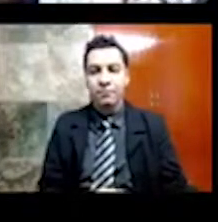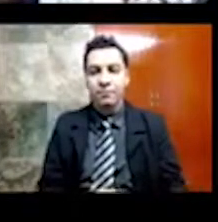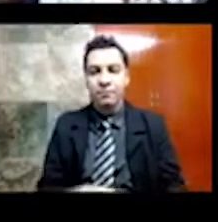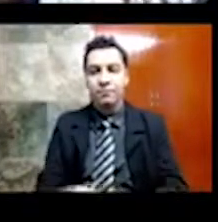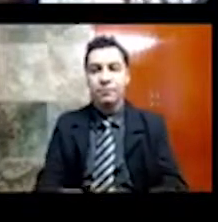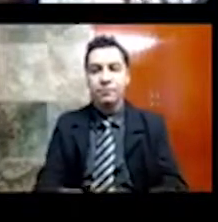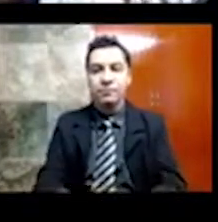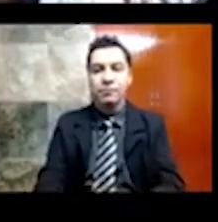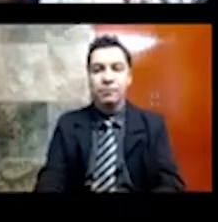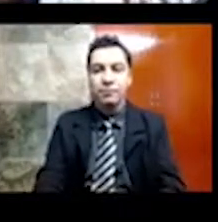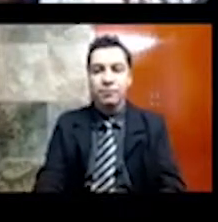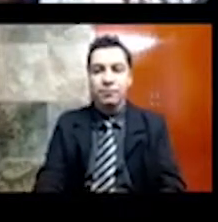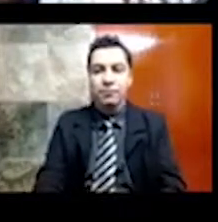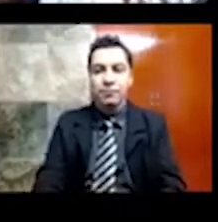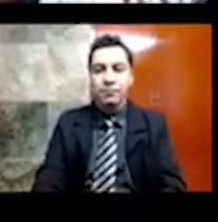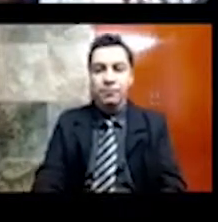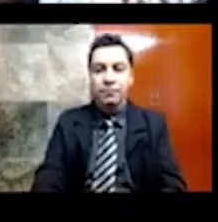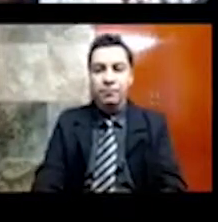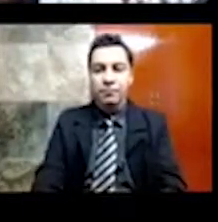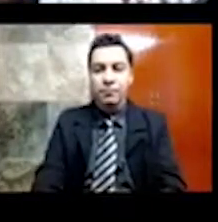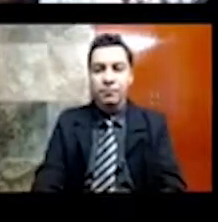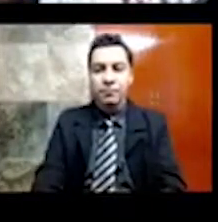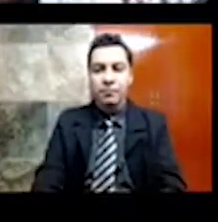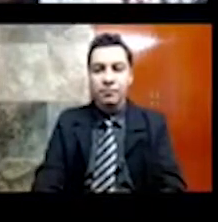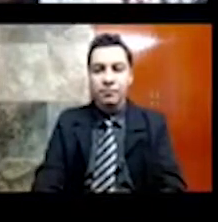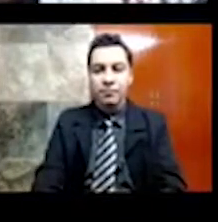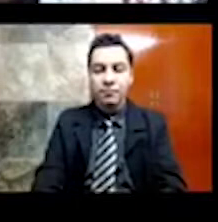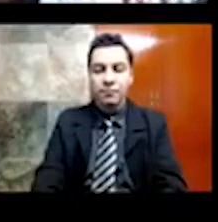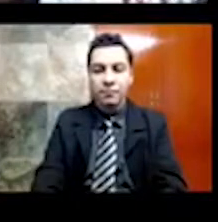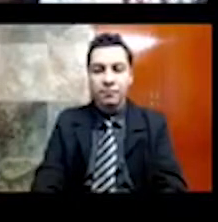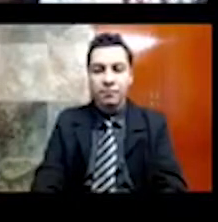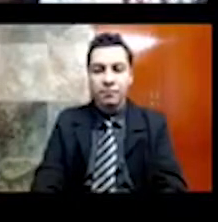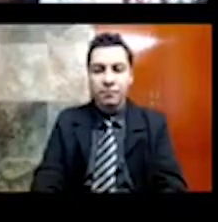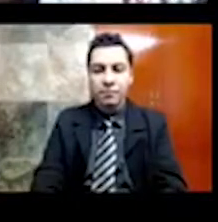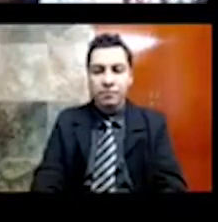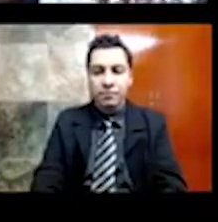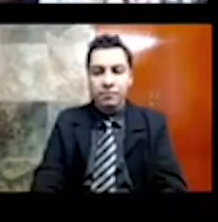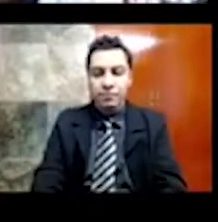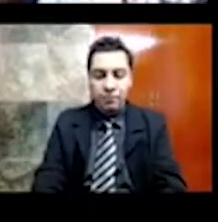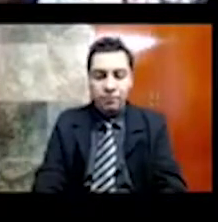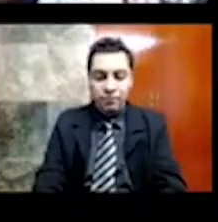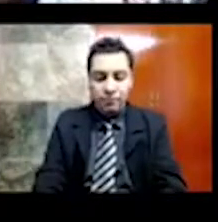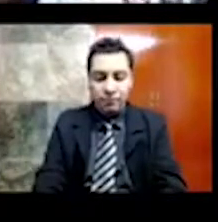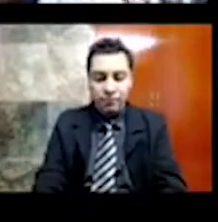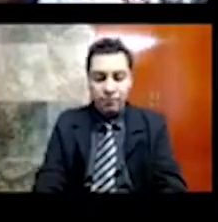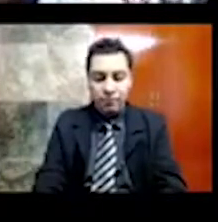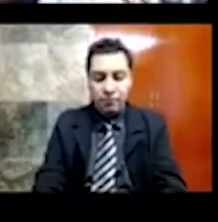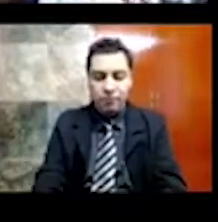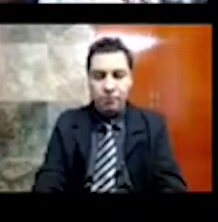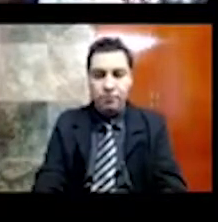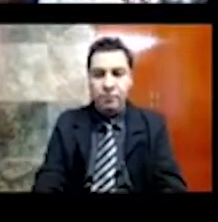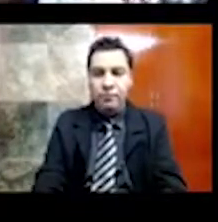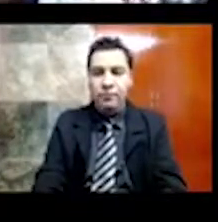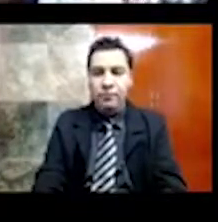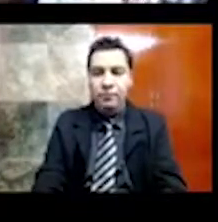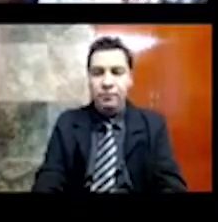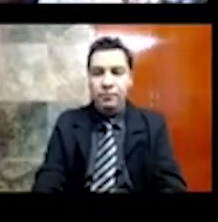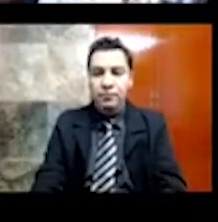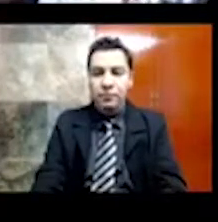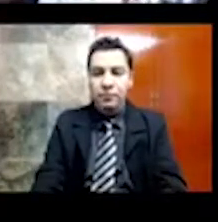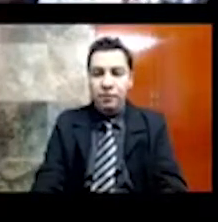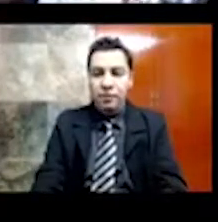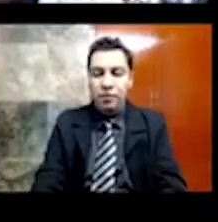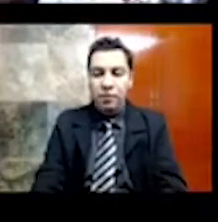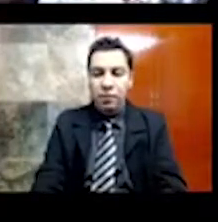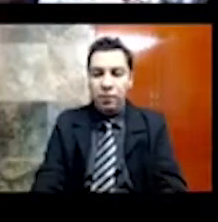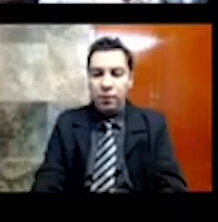esto de Xochitlotzin, que supo pintar muy bien todas estas tradiciones. La que sigue, por favor. Ahí están.